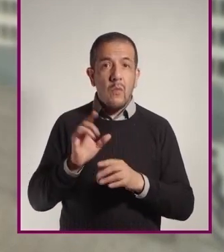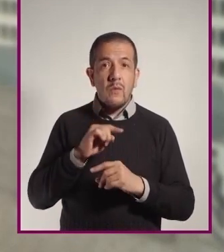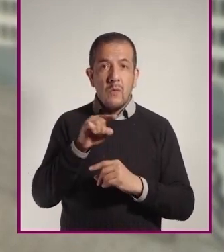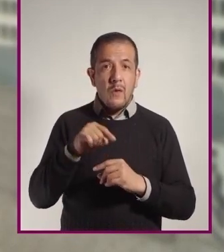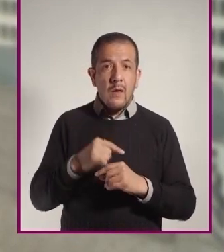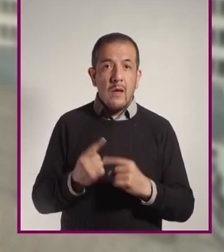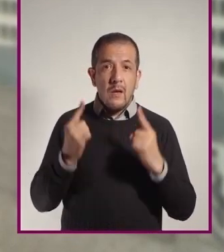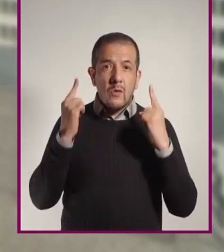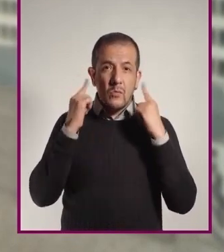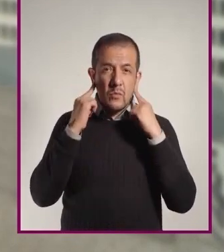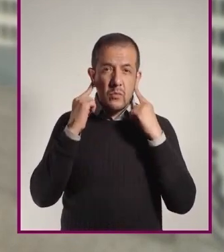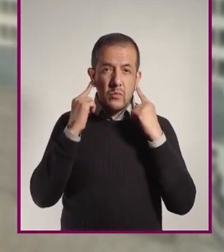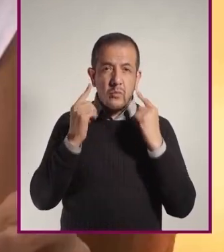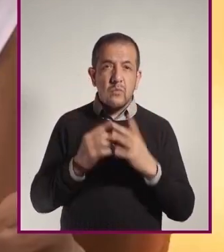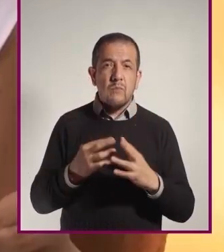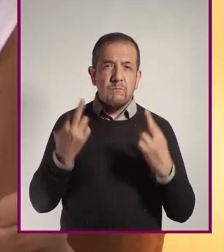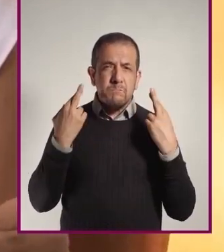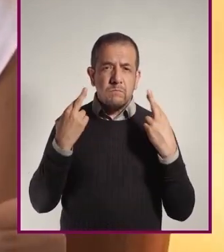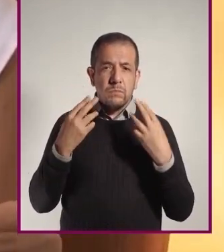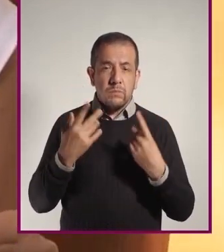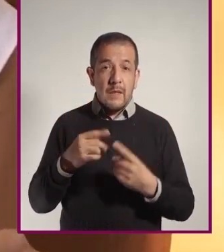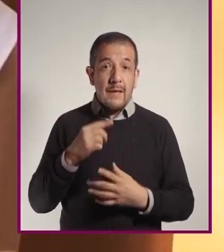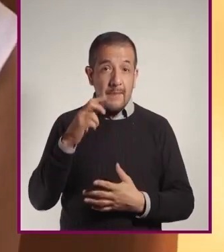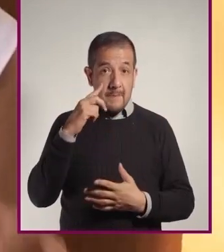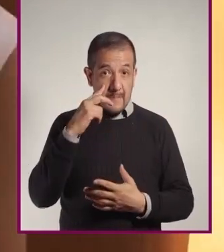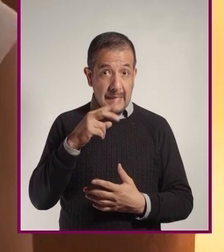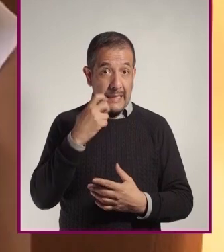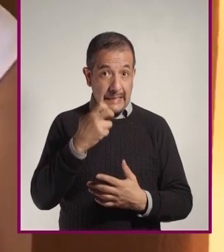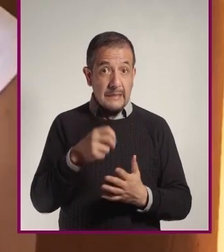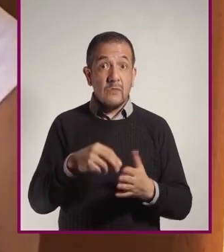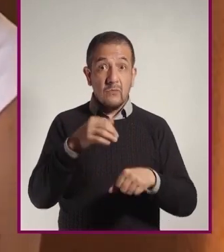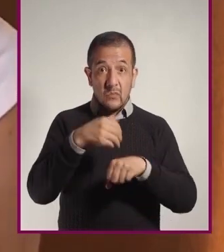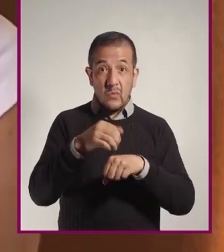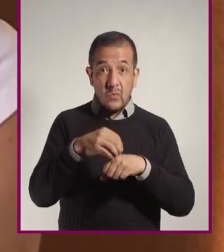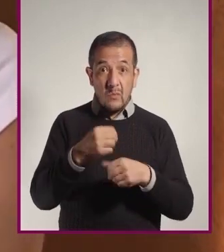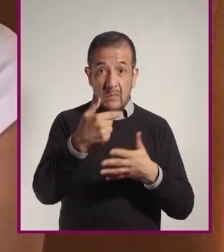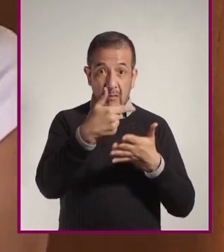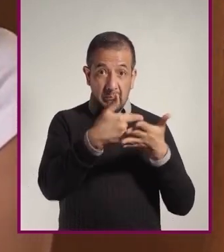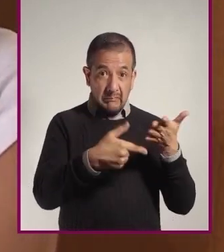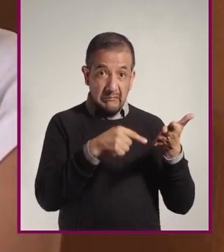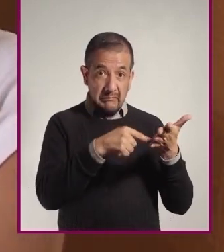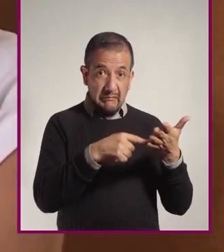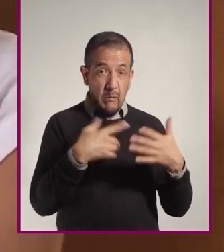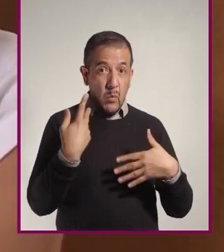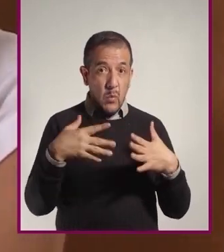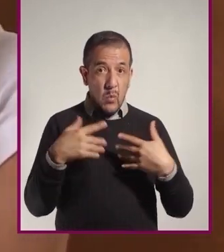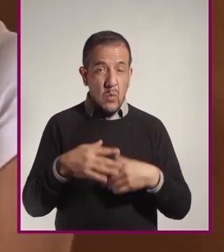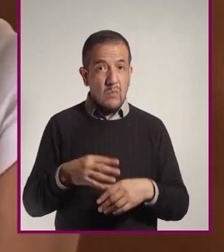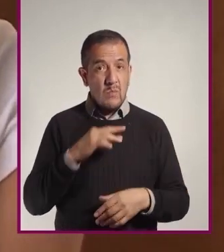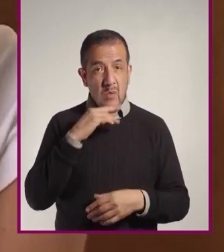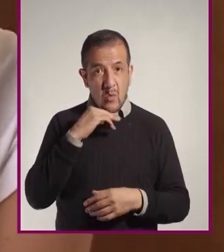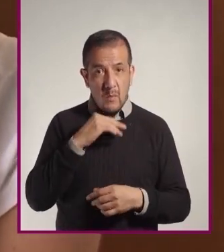ruido en contextos recreativos. Esta es una cifra preocupante. Si escuchas música a un volumen muy